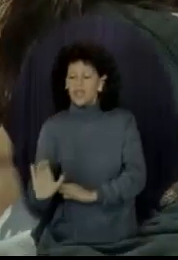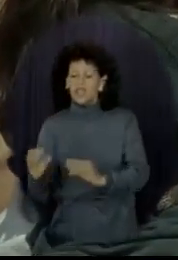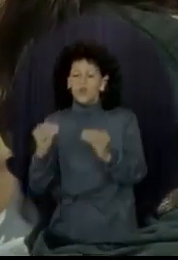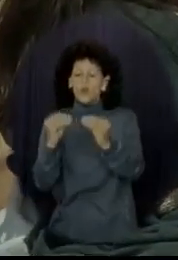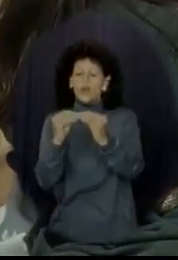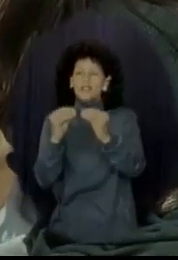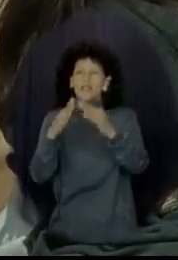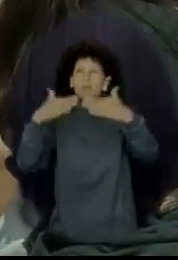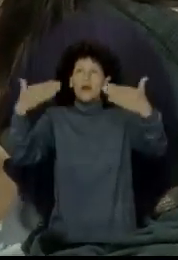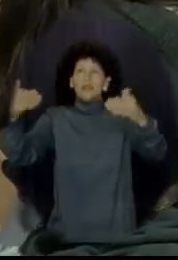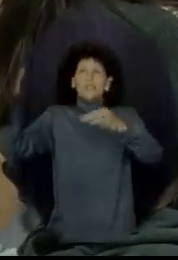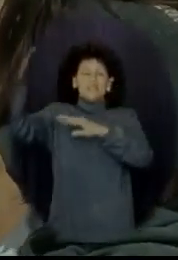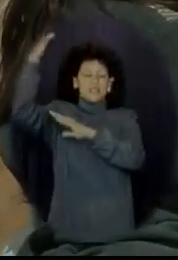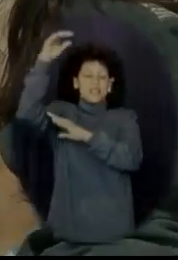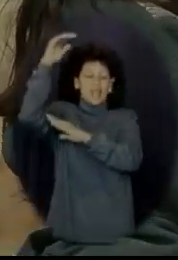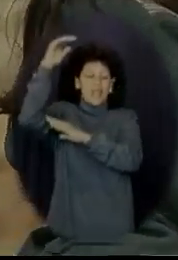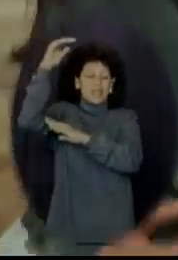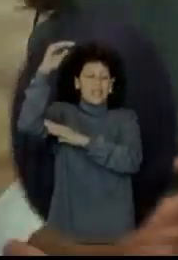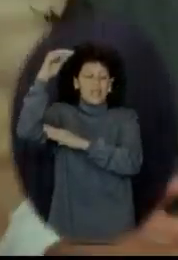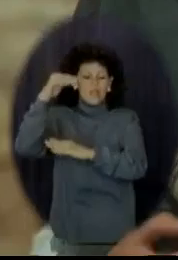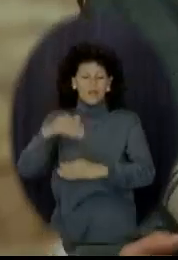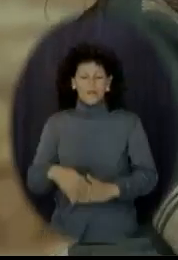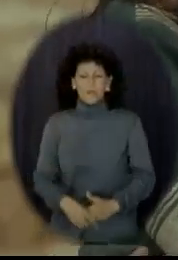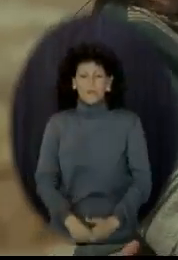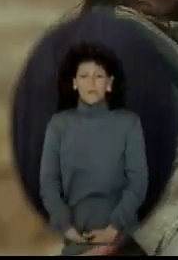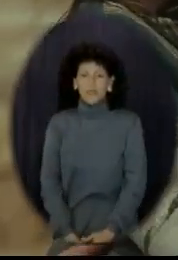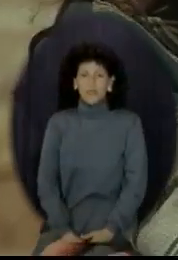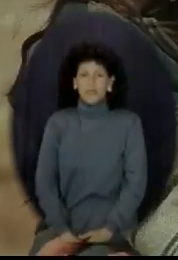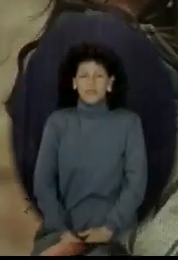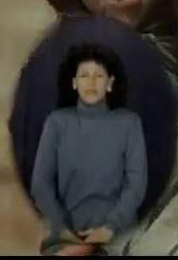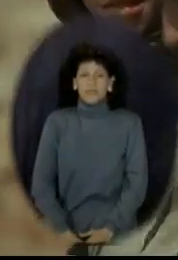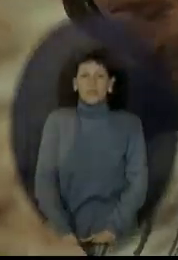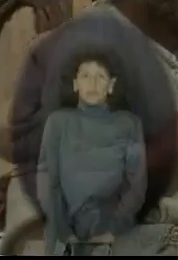El más pequeño de ustedes es el más grande.